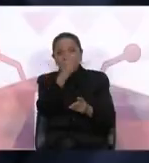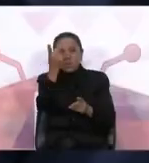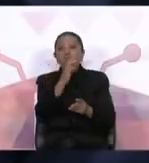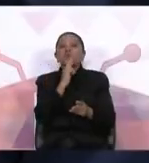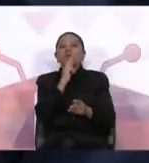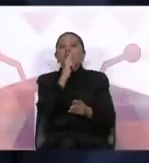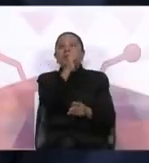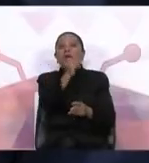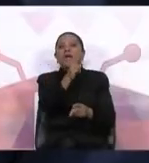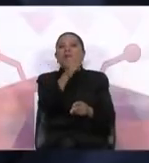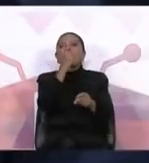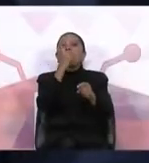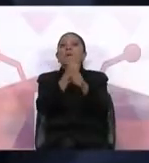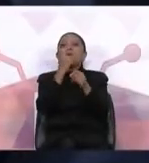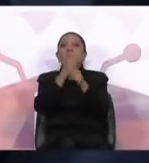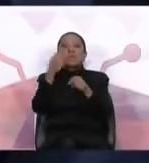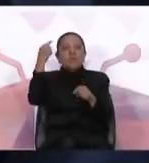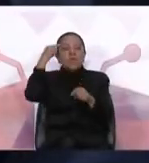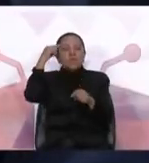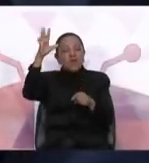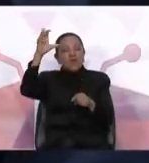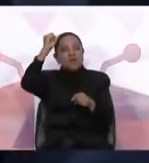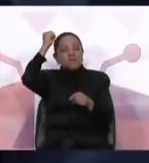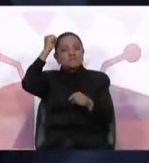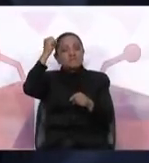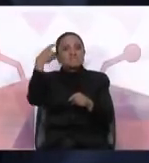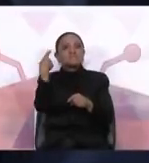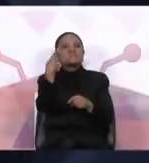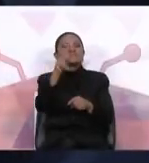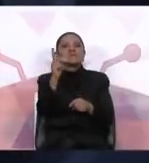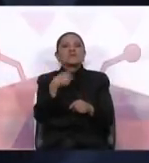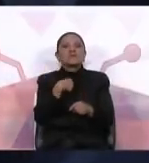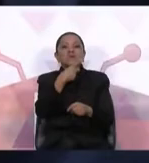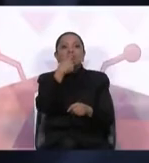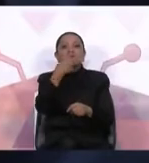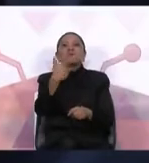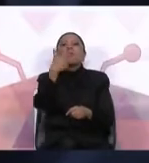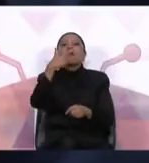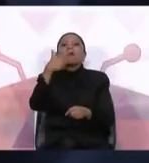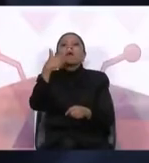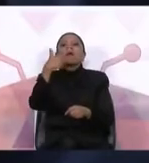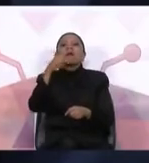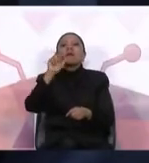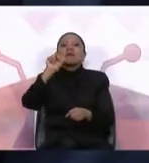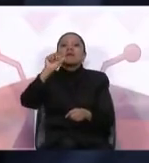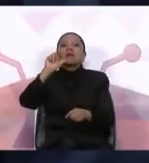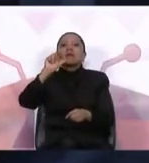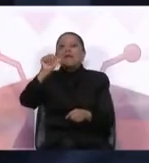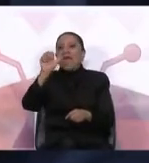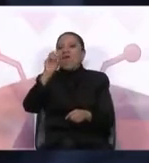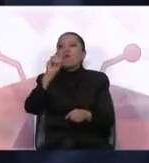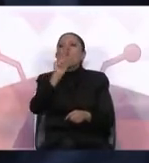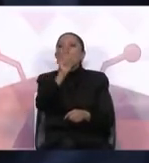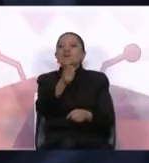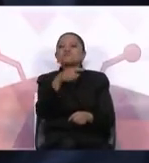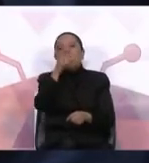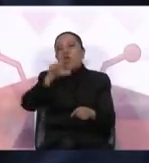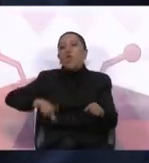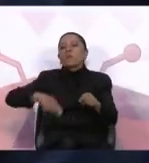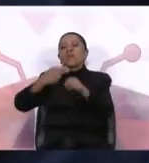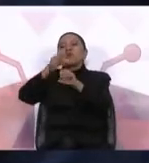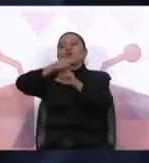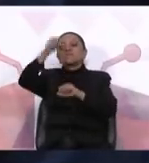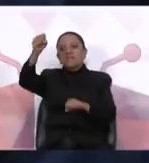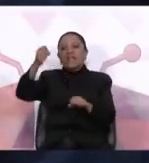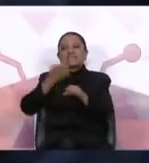que venga a su mente de manera concreta y sucinta cuando yo le digo el gobernador constitucional del estado de morelos supersticioso